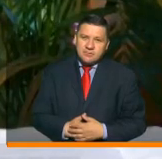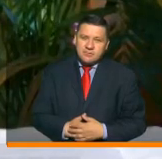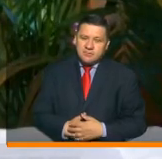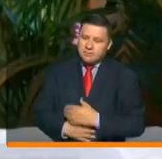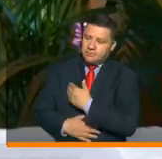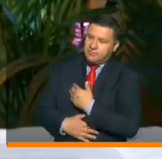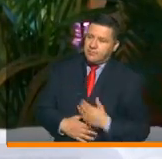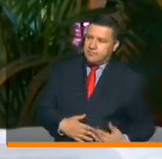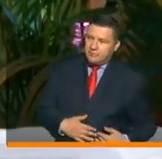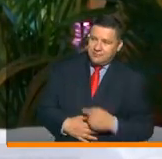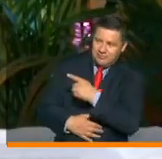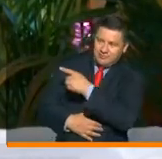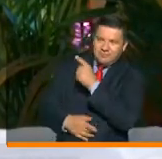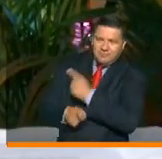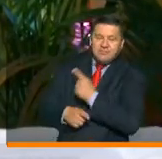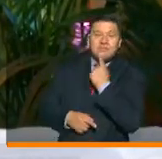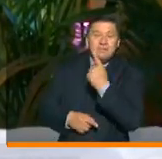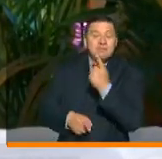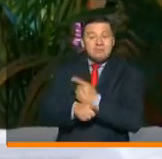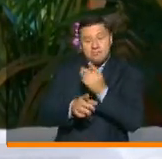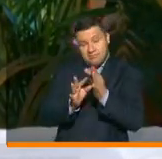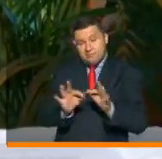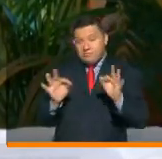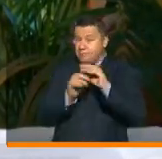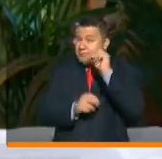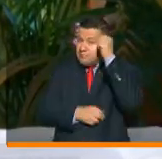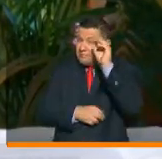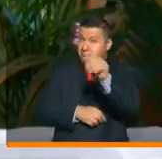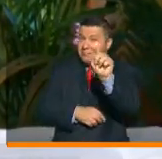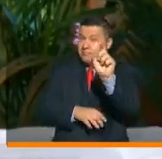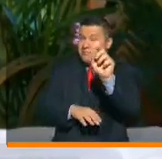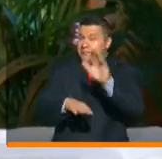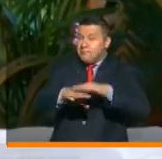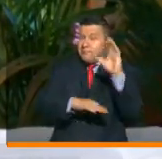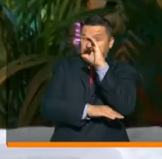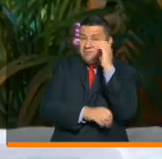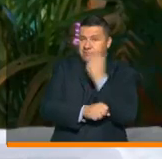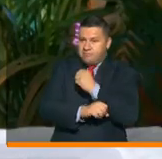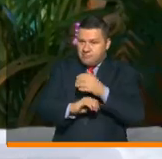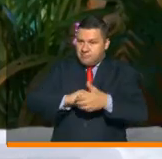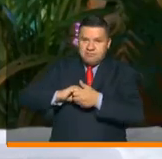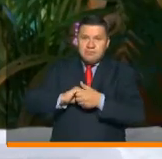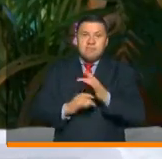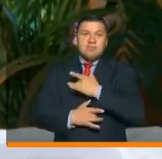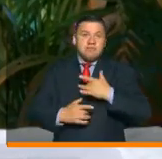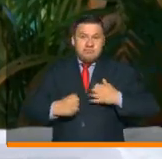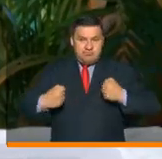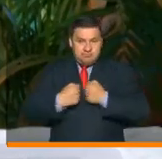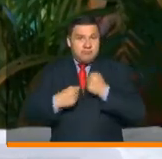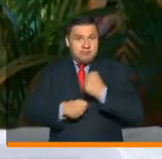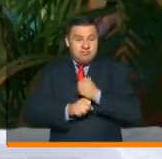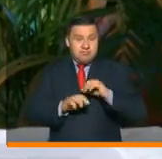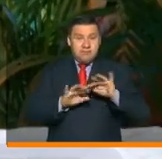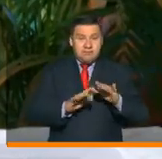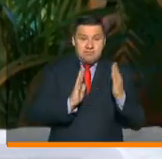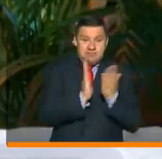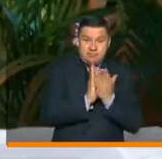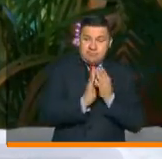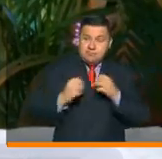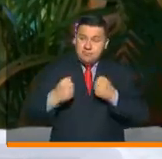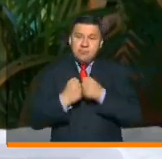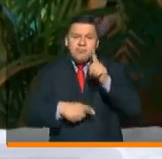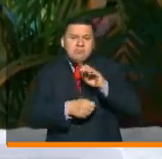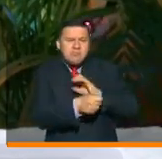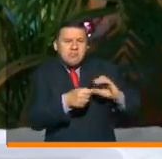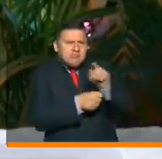Bueno, presidente, y usted también decía que era muy importante recordarle a los colombianos que trabajamos de la mano con salud. Evidentemente, en las ciudades